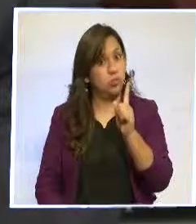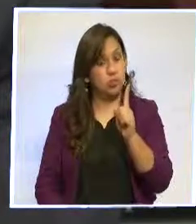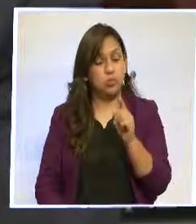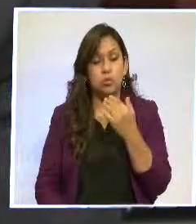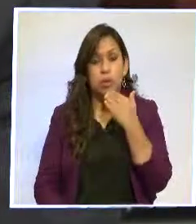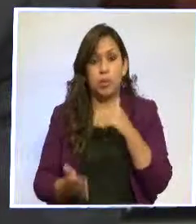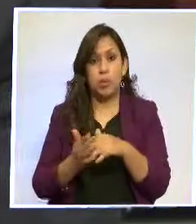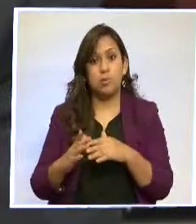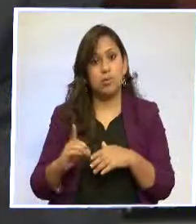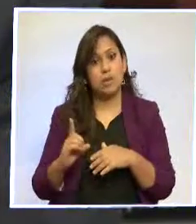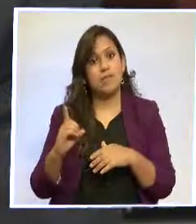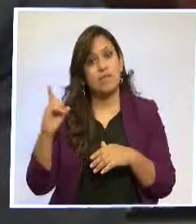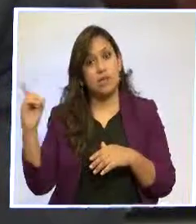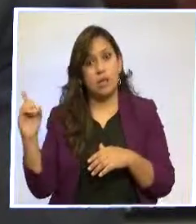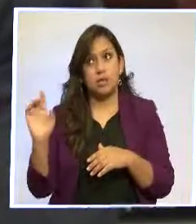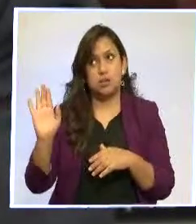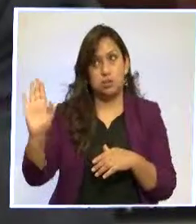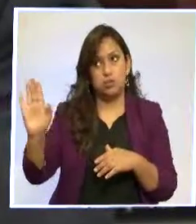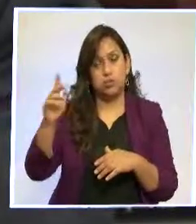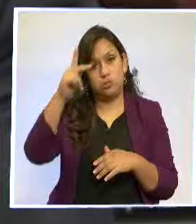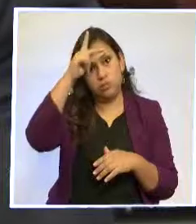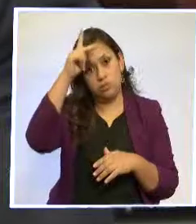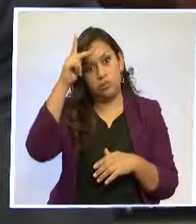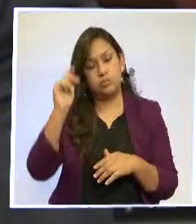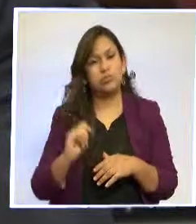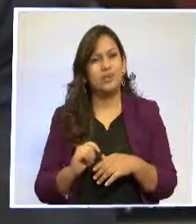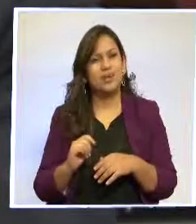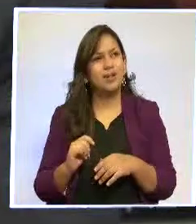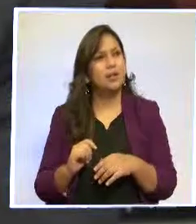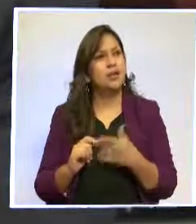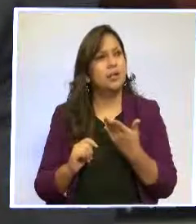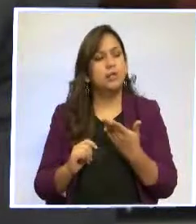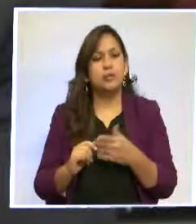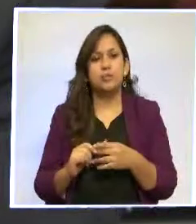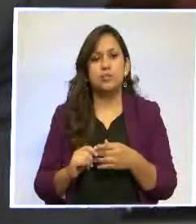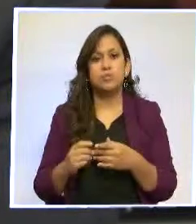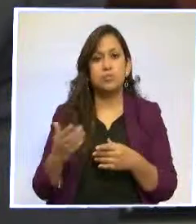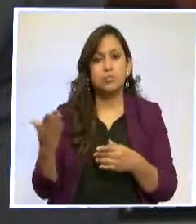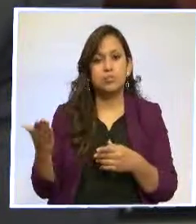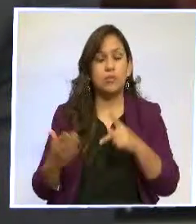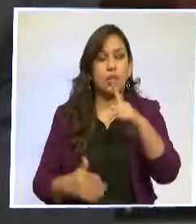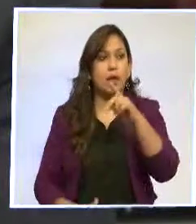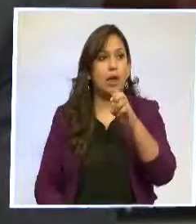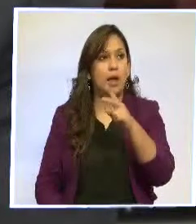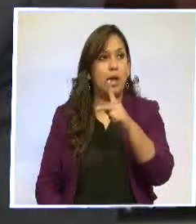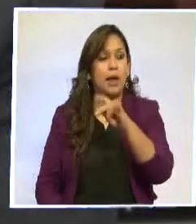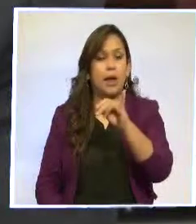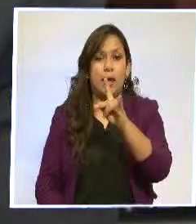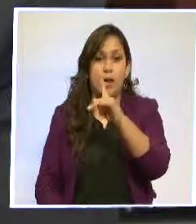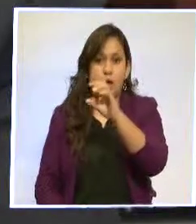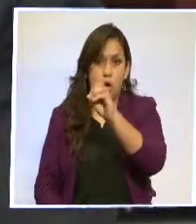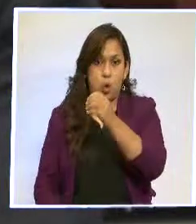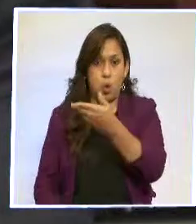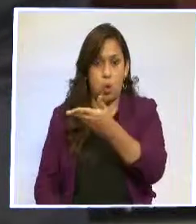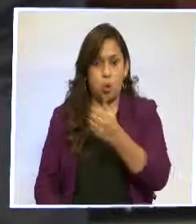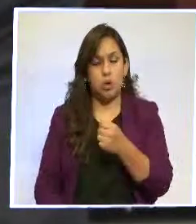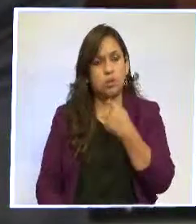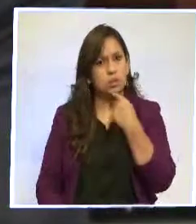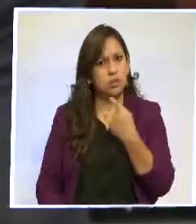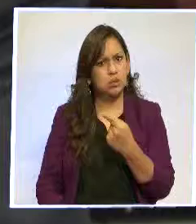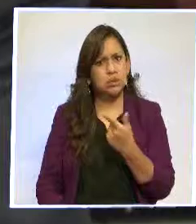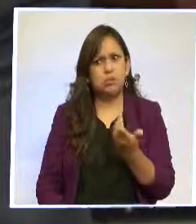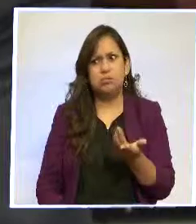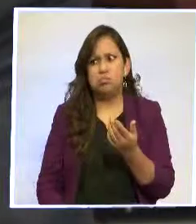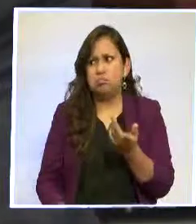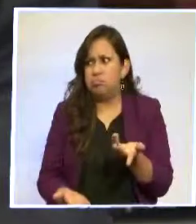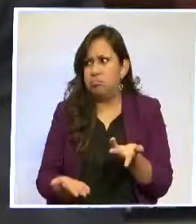vinculada a la derecha de ese país, si se le puede ubicar allí en ese espectro ideológico a Keiko Fujimori, la hija del expresidente Alberto Fujimori. Lo que está pasando